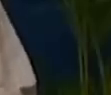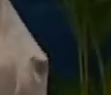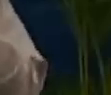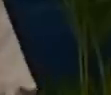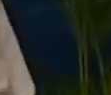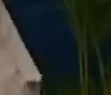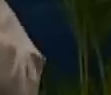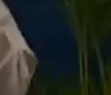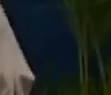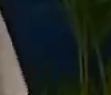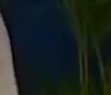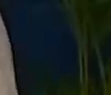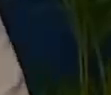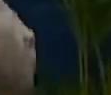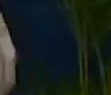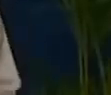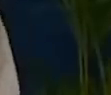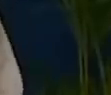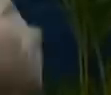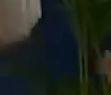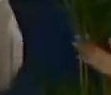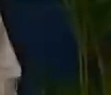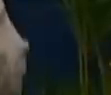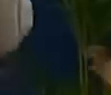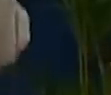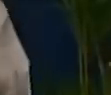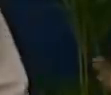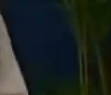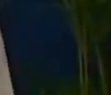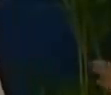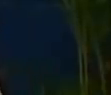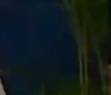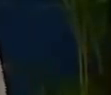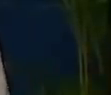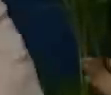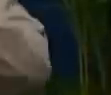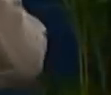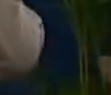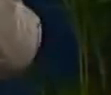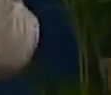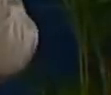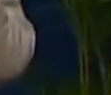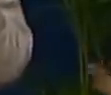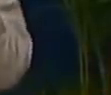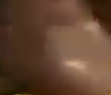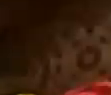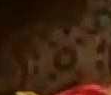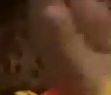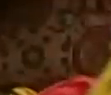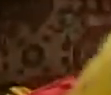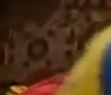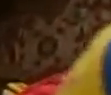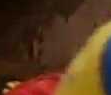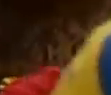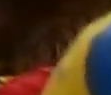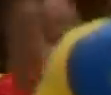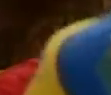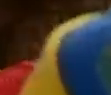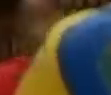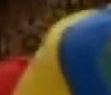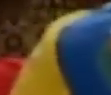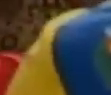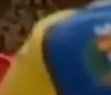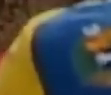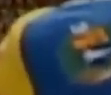llueva, truene o relampague, lo logro, me pongo y lo logro. Ese es el empeño chavista, por eso es que soy chavista